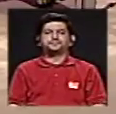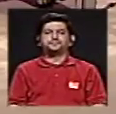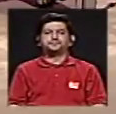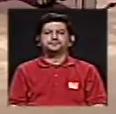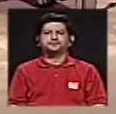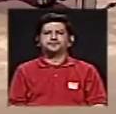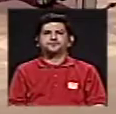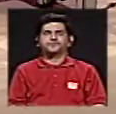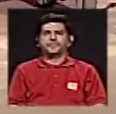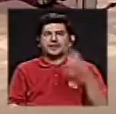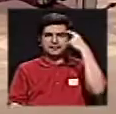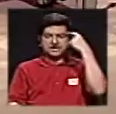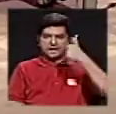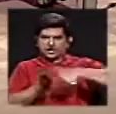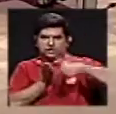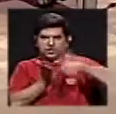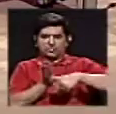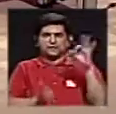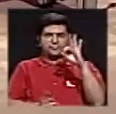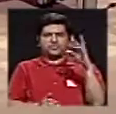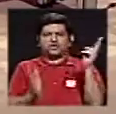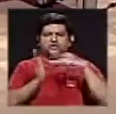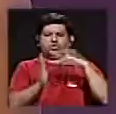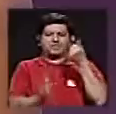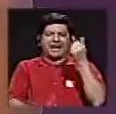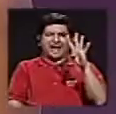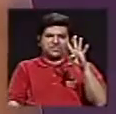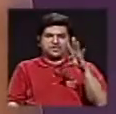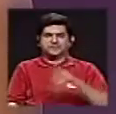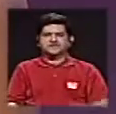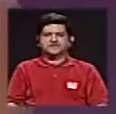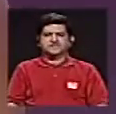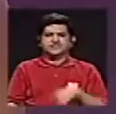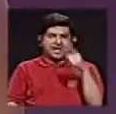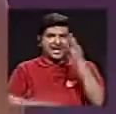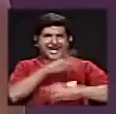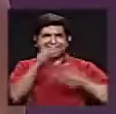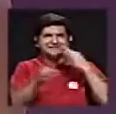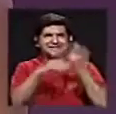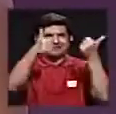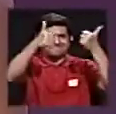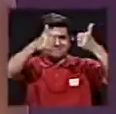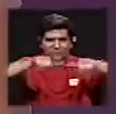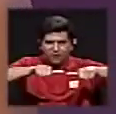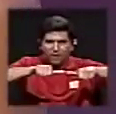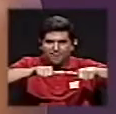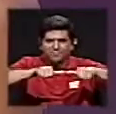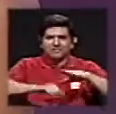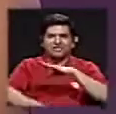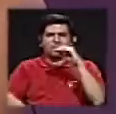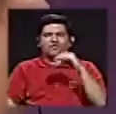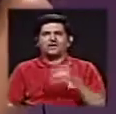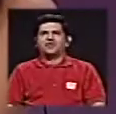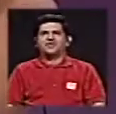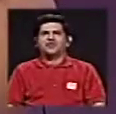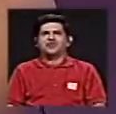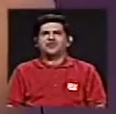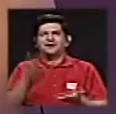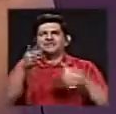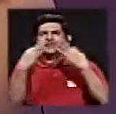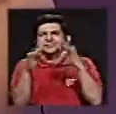para las elecciones de febrero del 2014 este tipo de acuerdos y de impedir